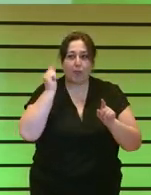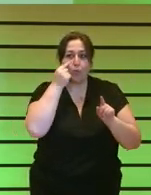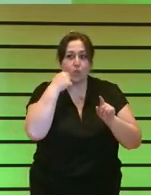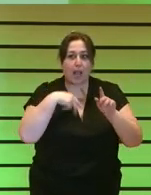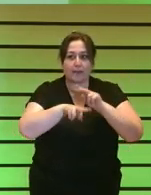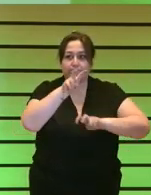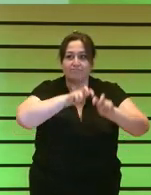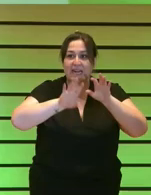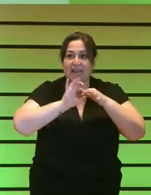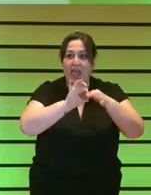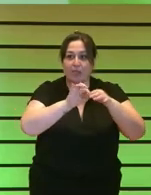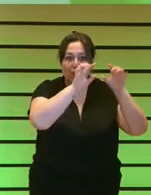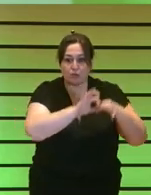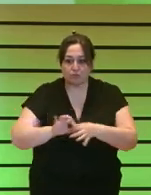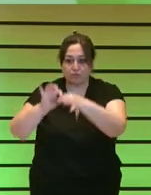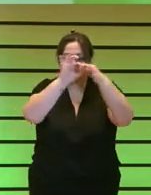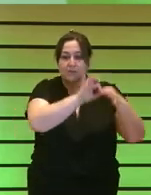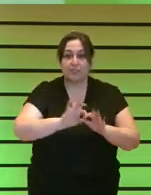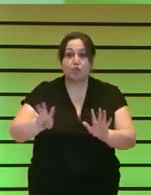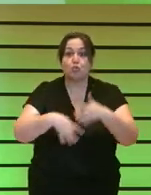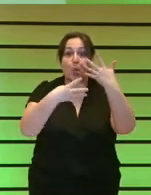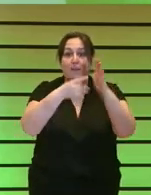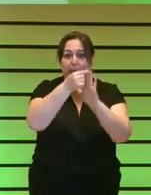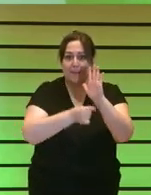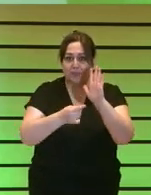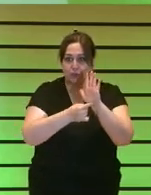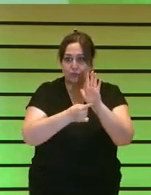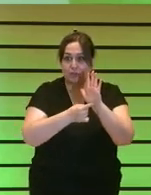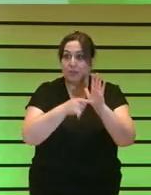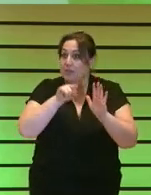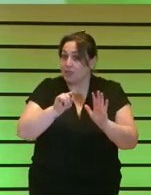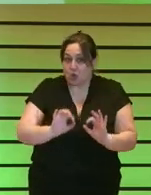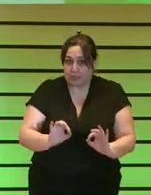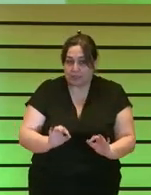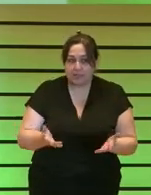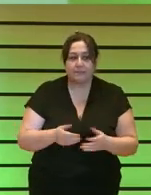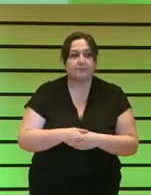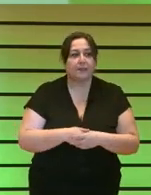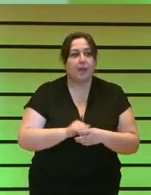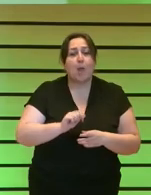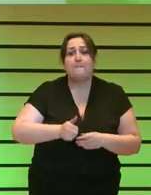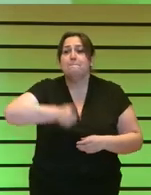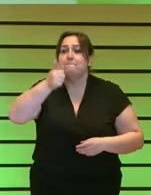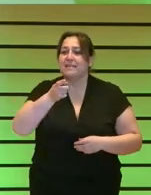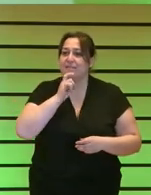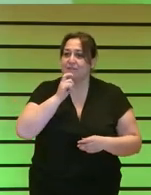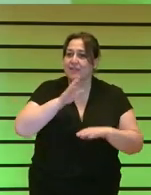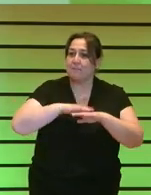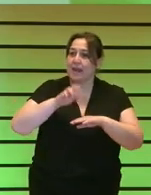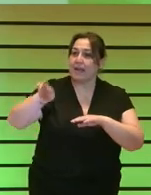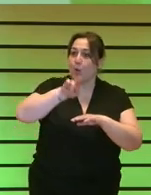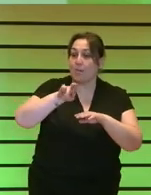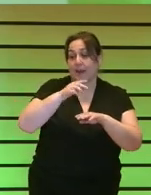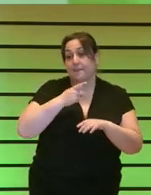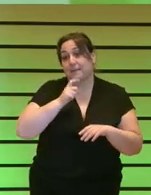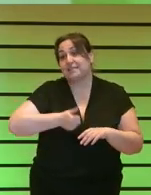entre todos esos nueve elementos y efectivamente eso está categofiado Y eso está así lo más difícil de recuperar lo más difícil de Volver atrás